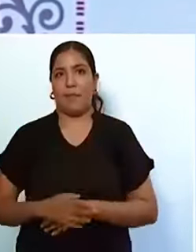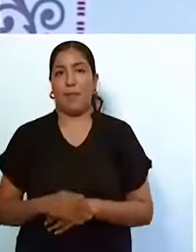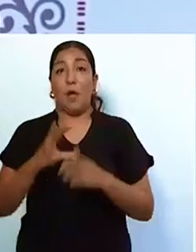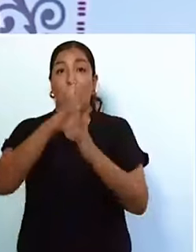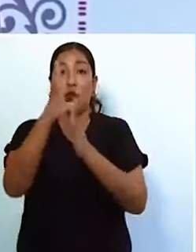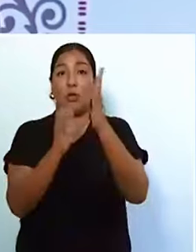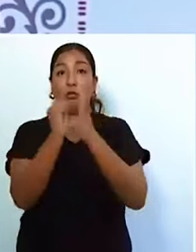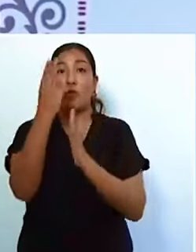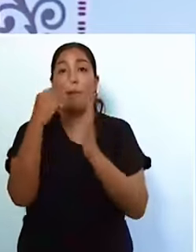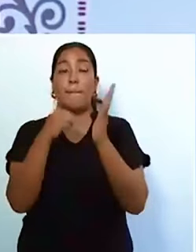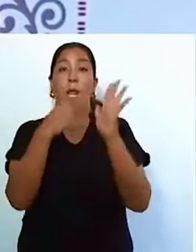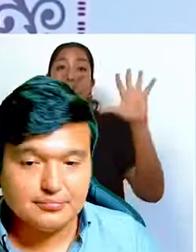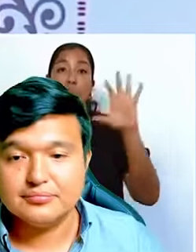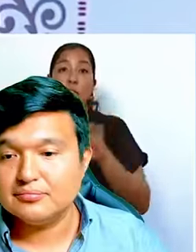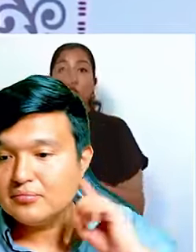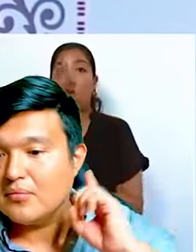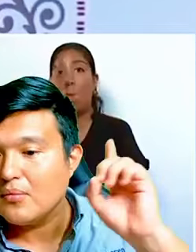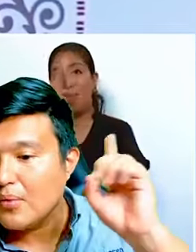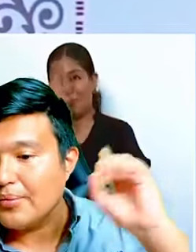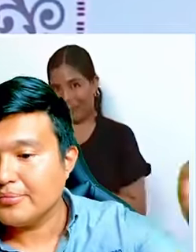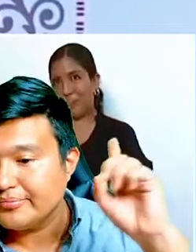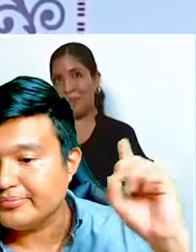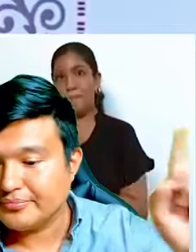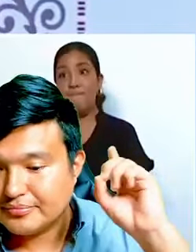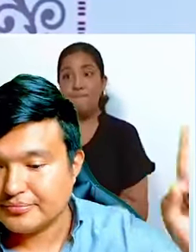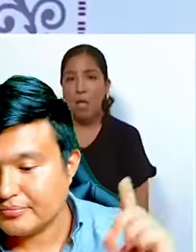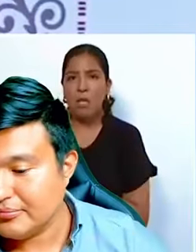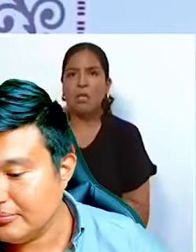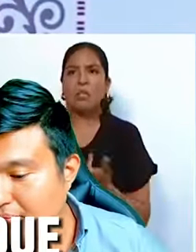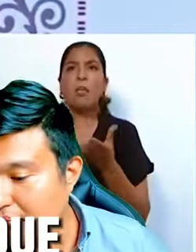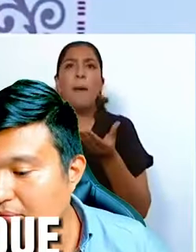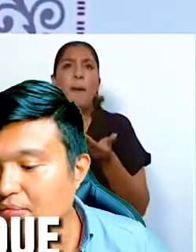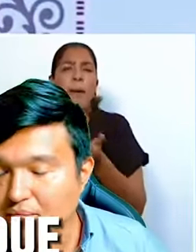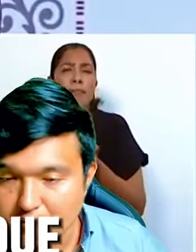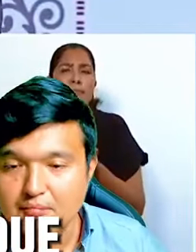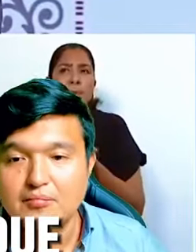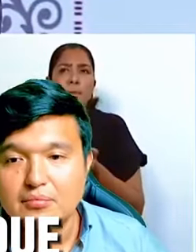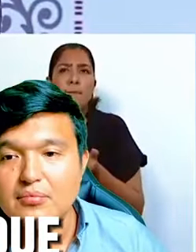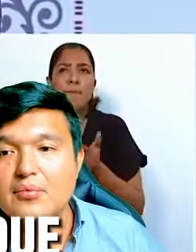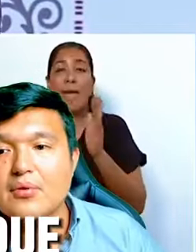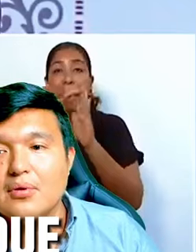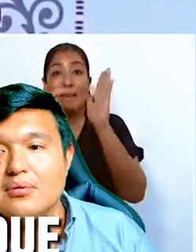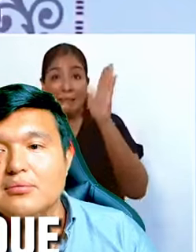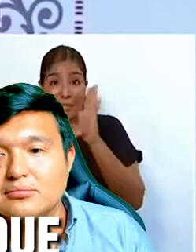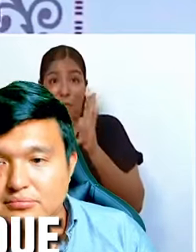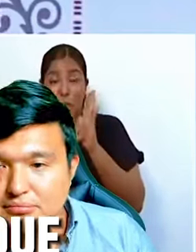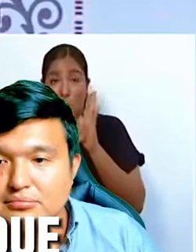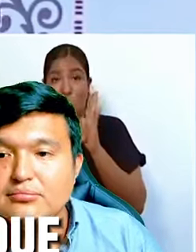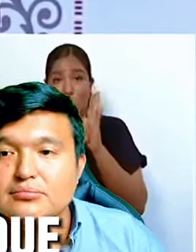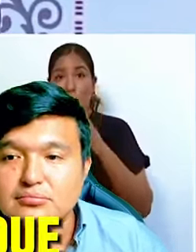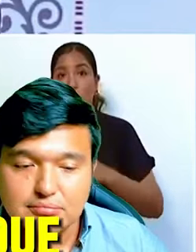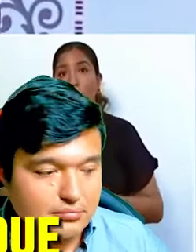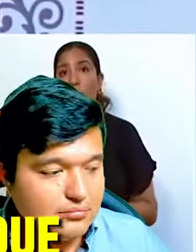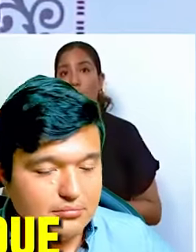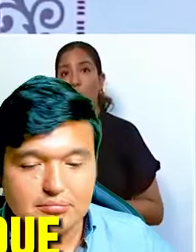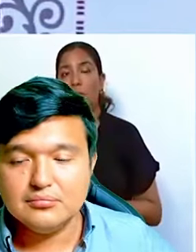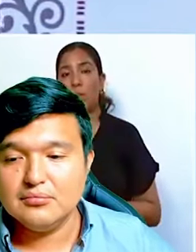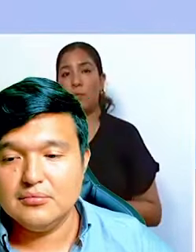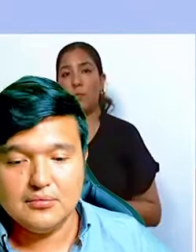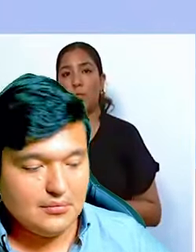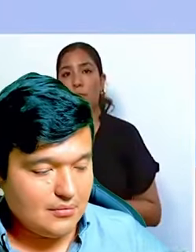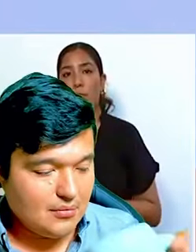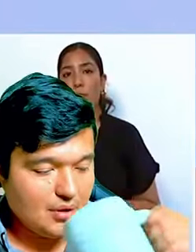57 establece un Estado civil y, entre otros, el artículo constitucional que